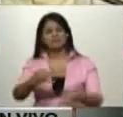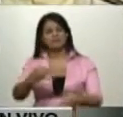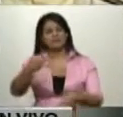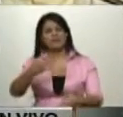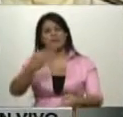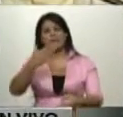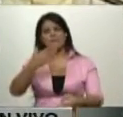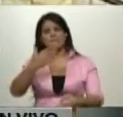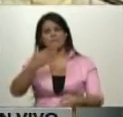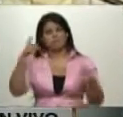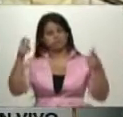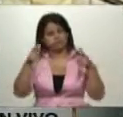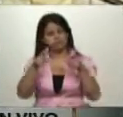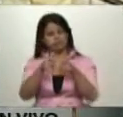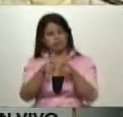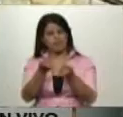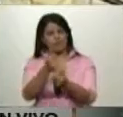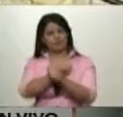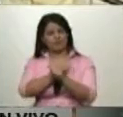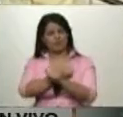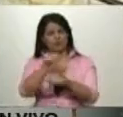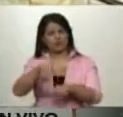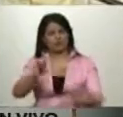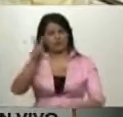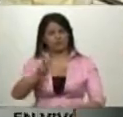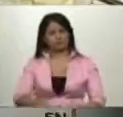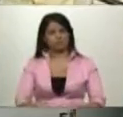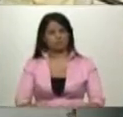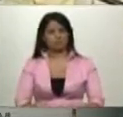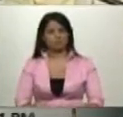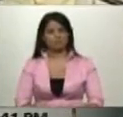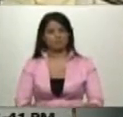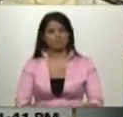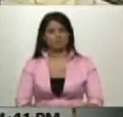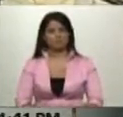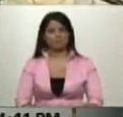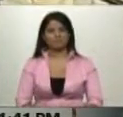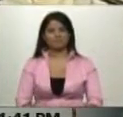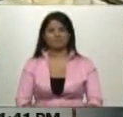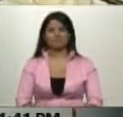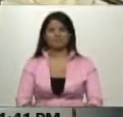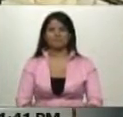el desempleo más bajo de las últimas décadas en Venezuela. Carla, por favor. Sí, bueno, buenas